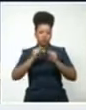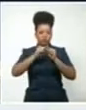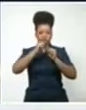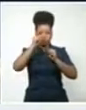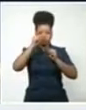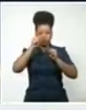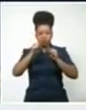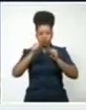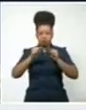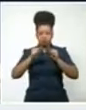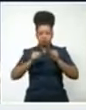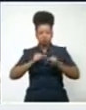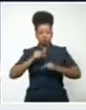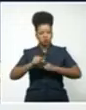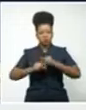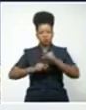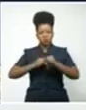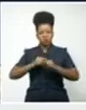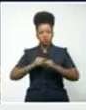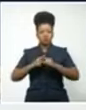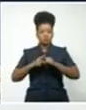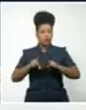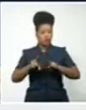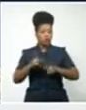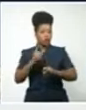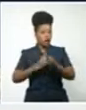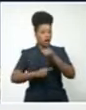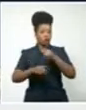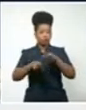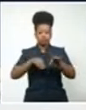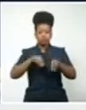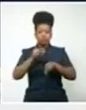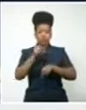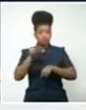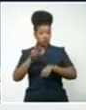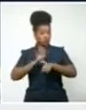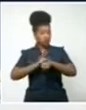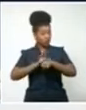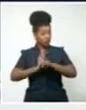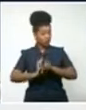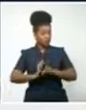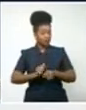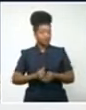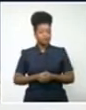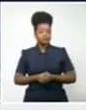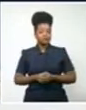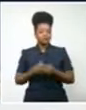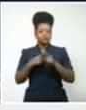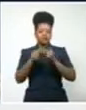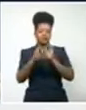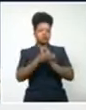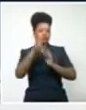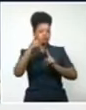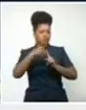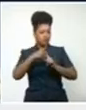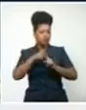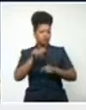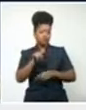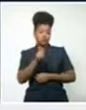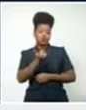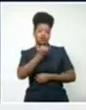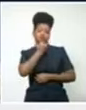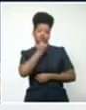de la aparición, porque eso también ayer me lo preguntaban, bueno, cómo el brote de Matanza ha influido en esta curva.